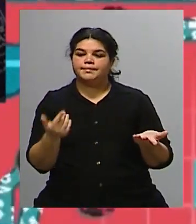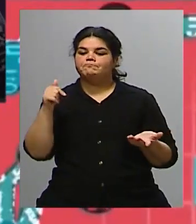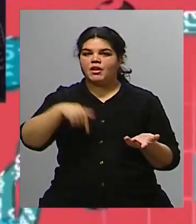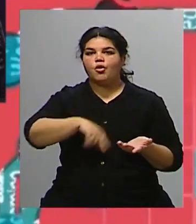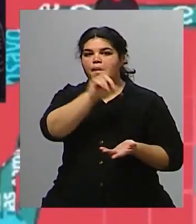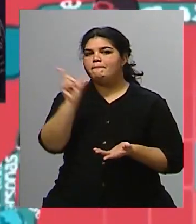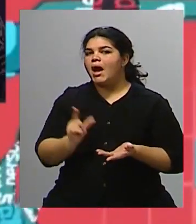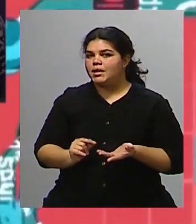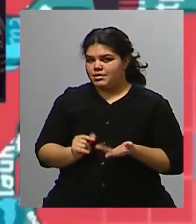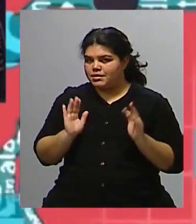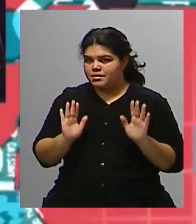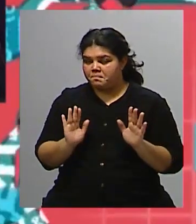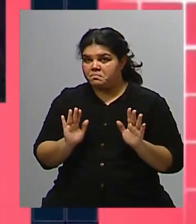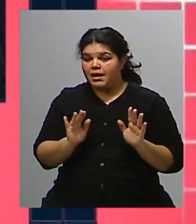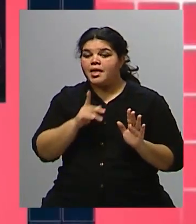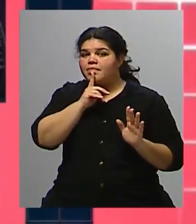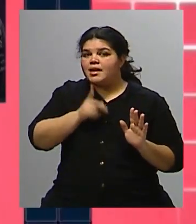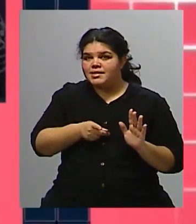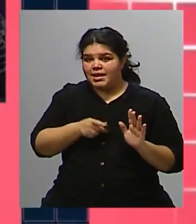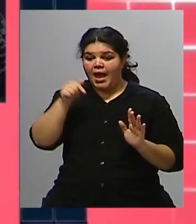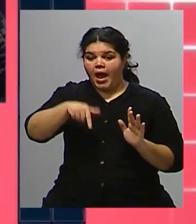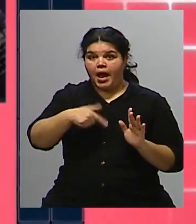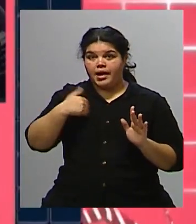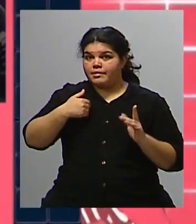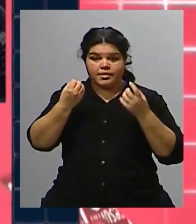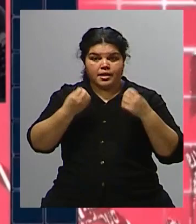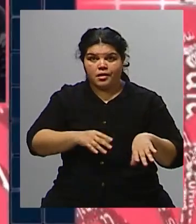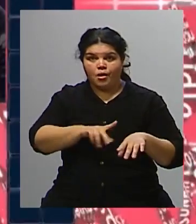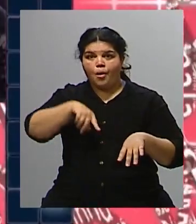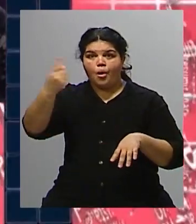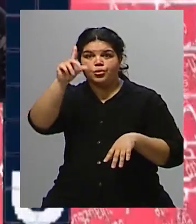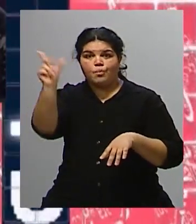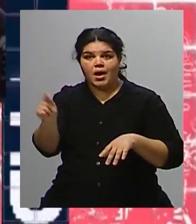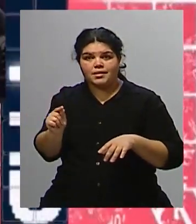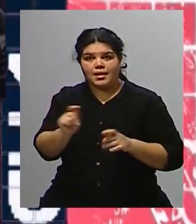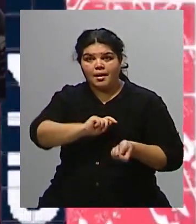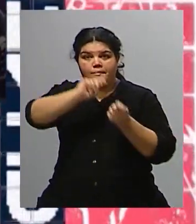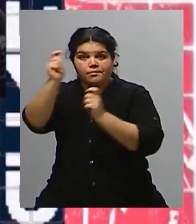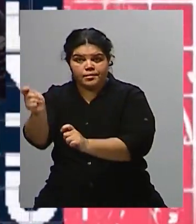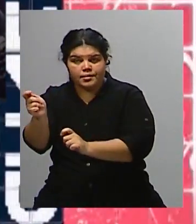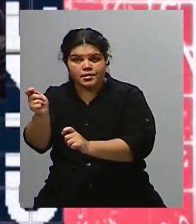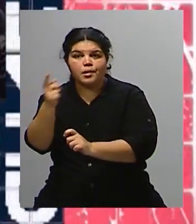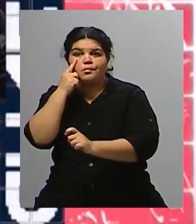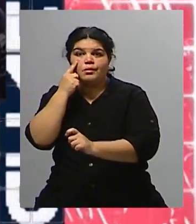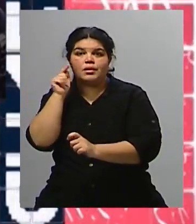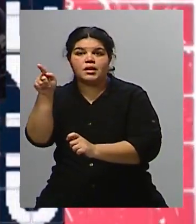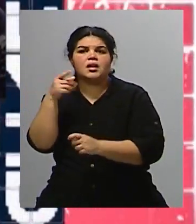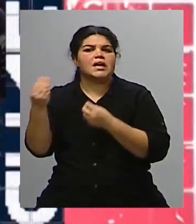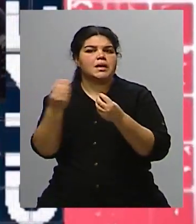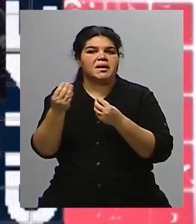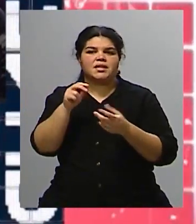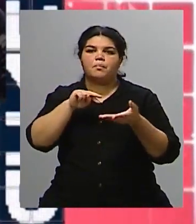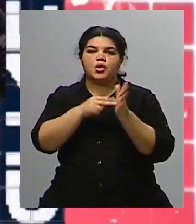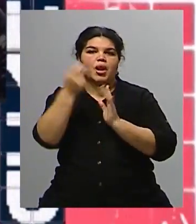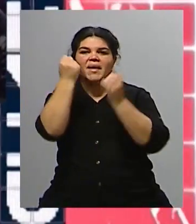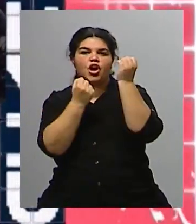que deciden irse desde Argentina hacia otros países, lo hacen exclusivamente por cuestiones económicas. Y cada vez que hay